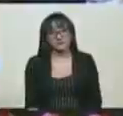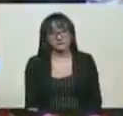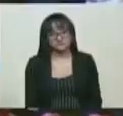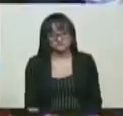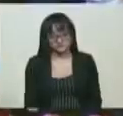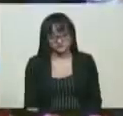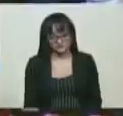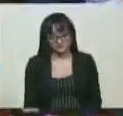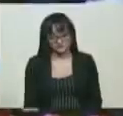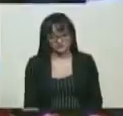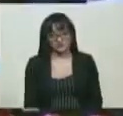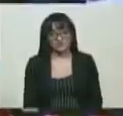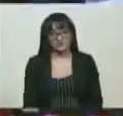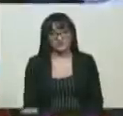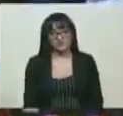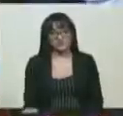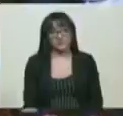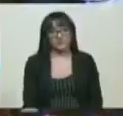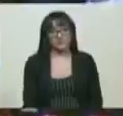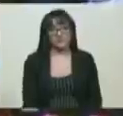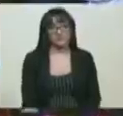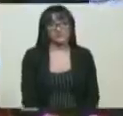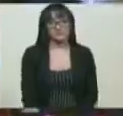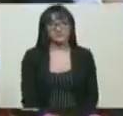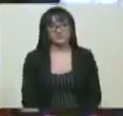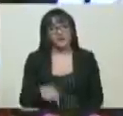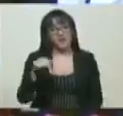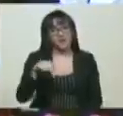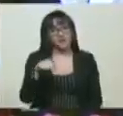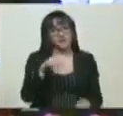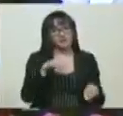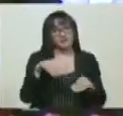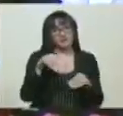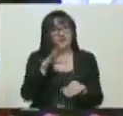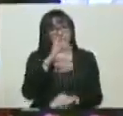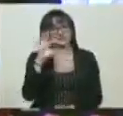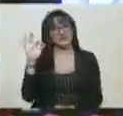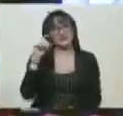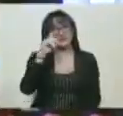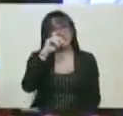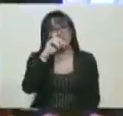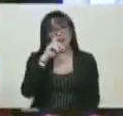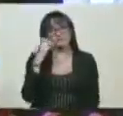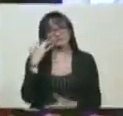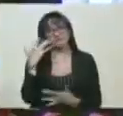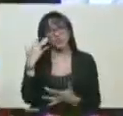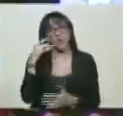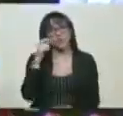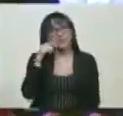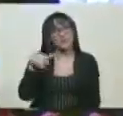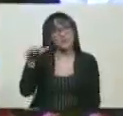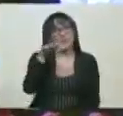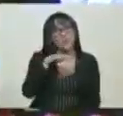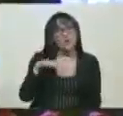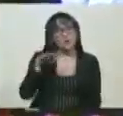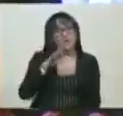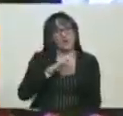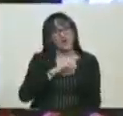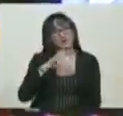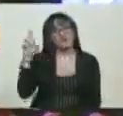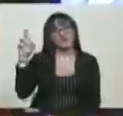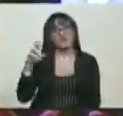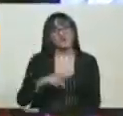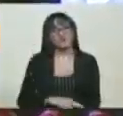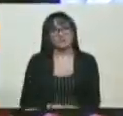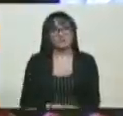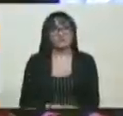Aquí en esta tierra, en 500 años, lo que se ha visto es un pueblo rebelde que